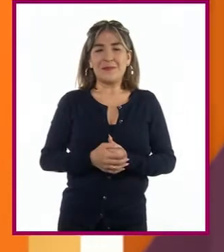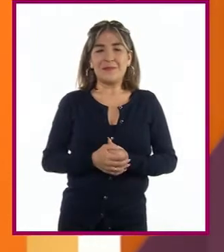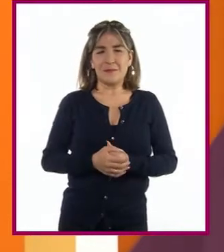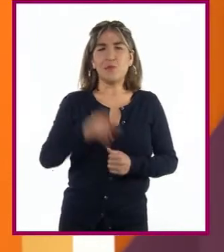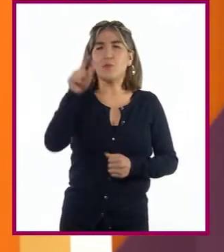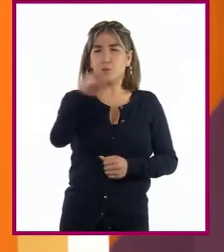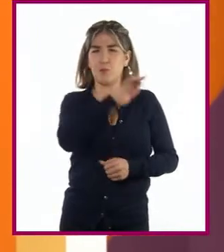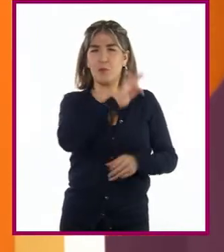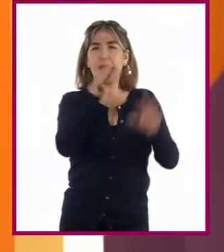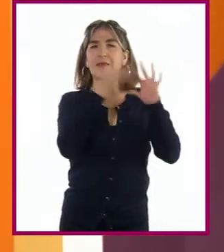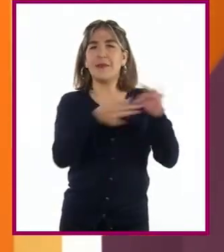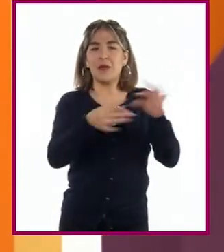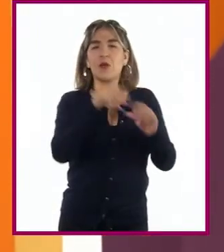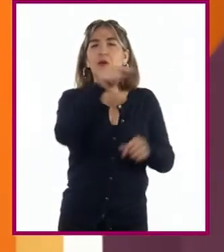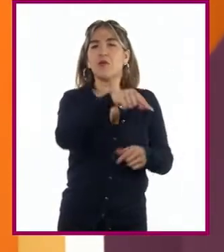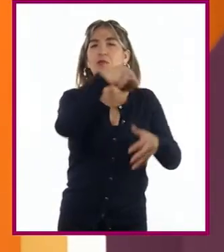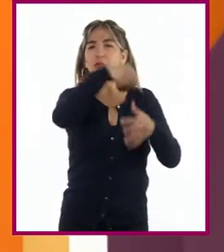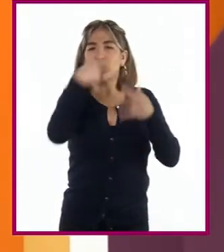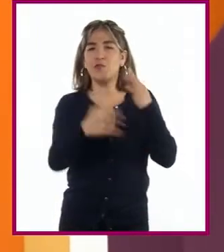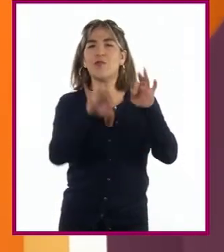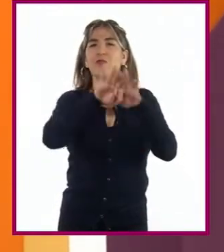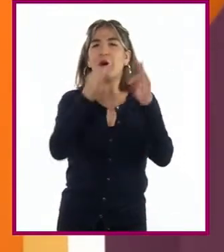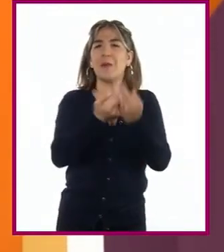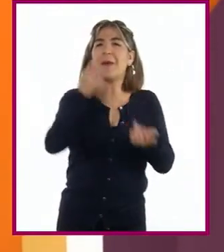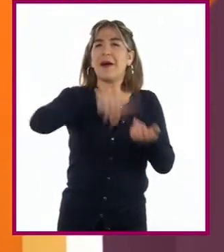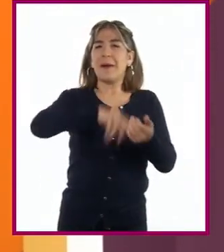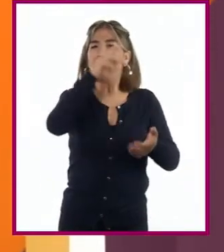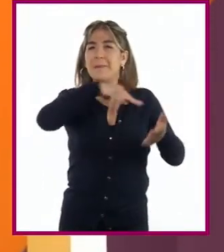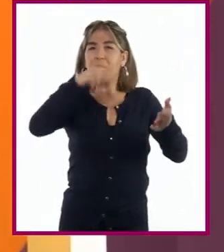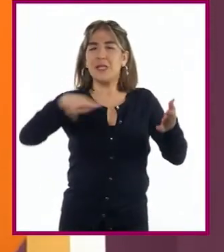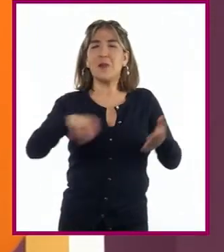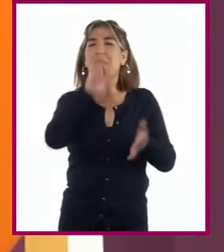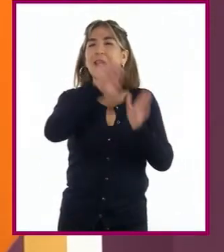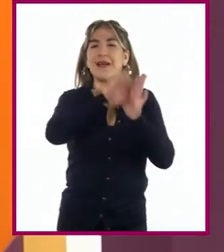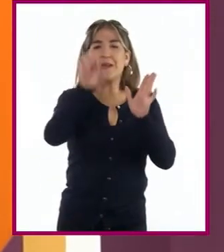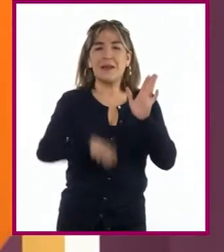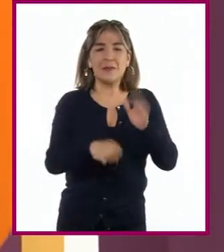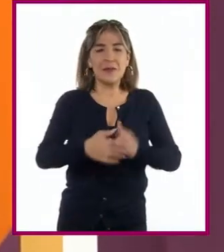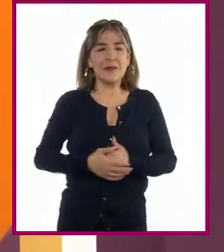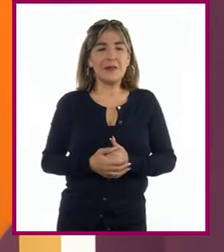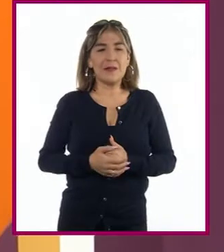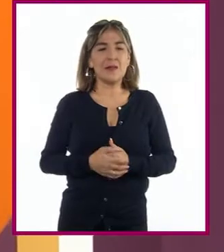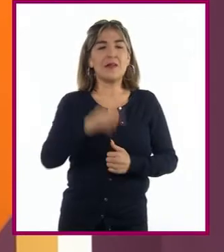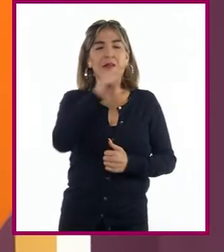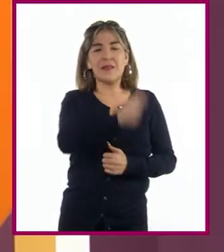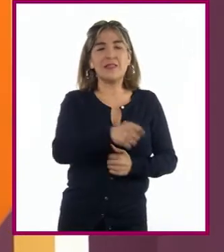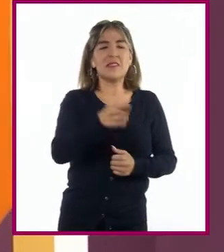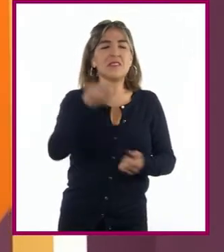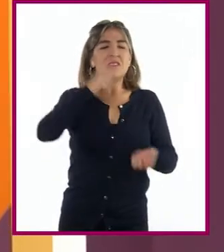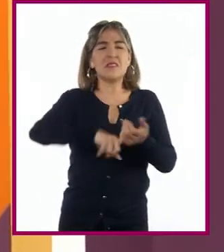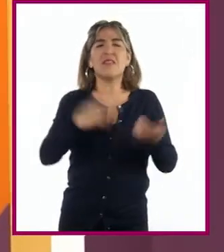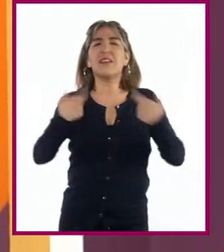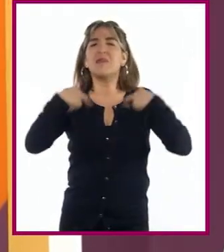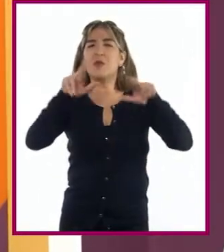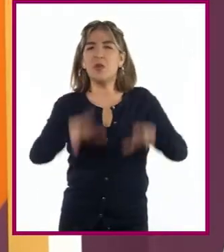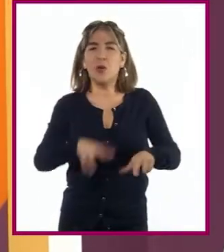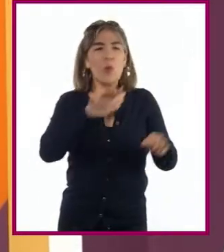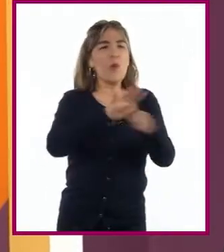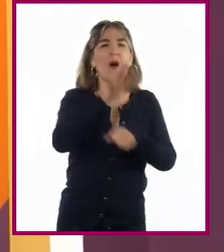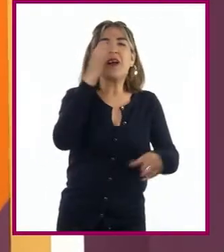¿Puedes describir los elementos que componen la pintura? Por ejemplo, ¿qué hay representado en ella? ¿Qué objetos se